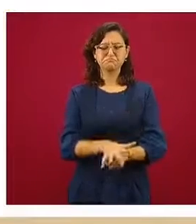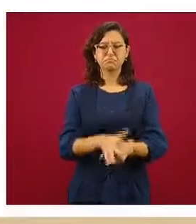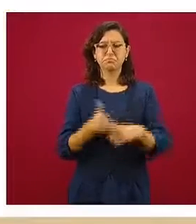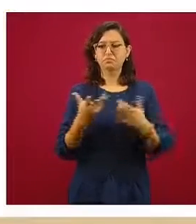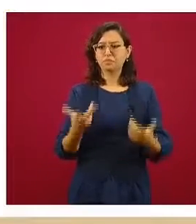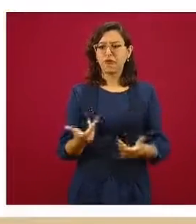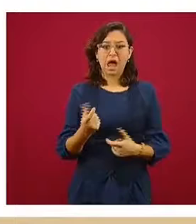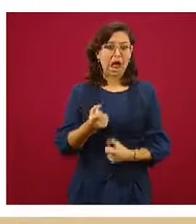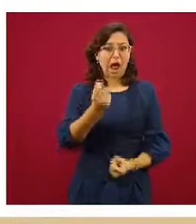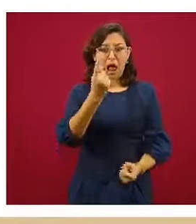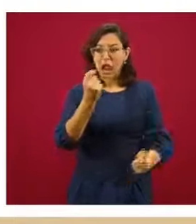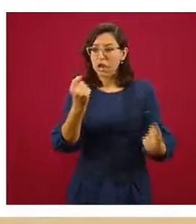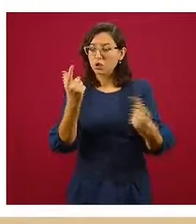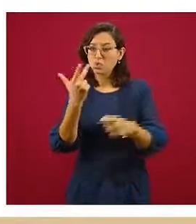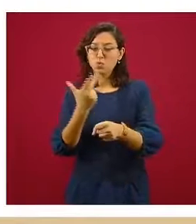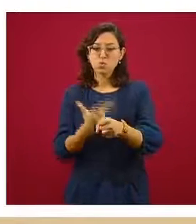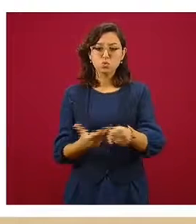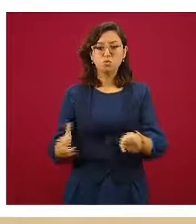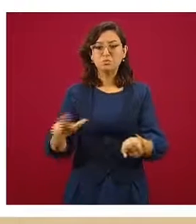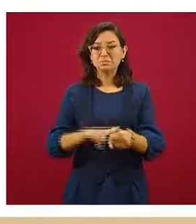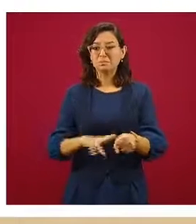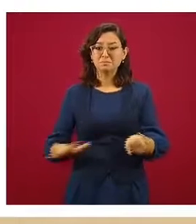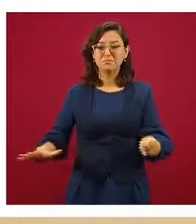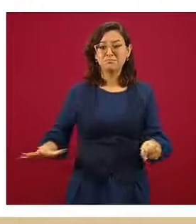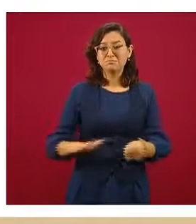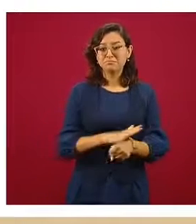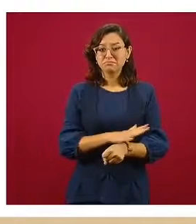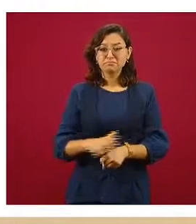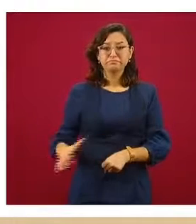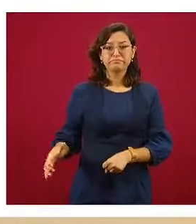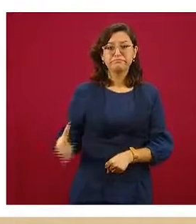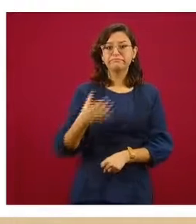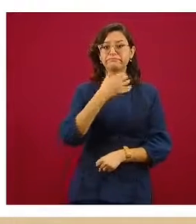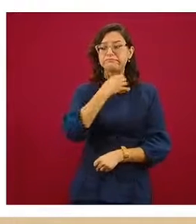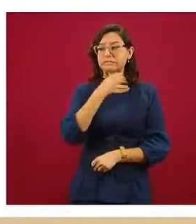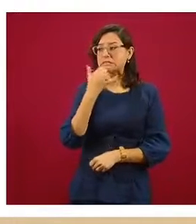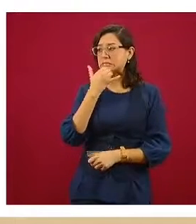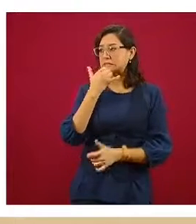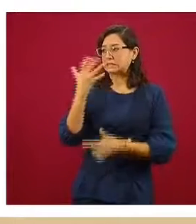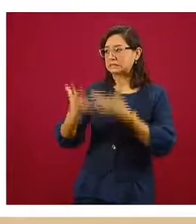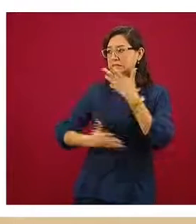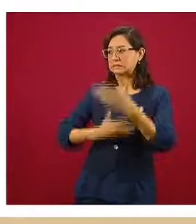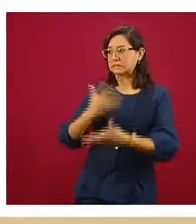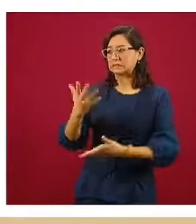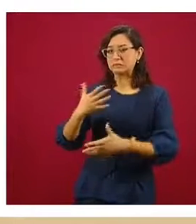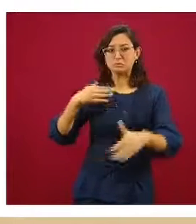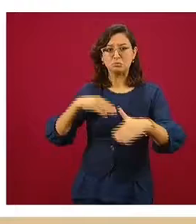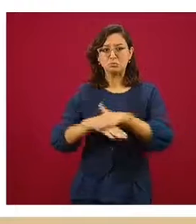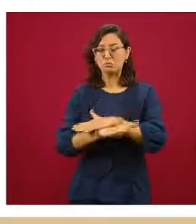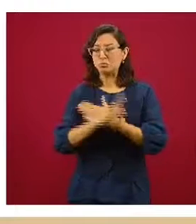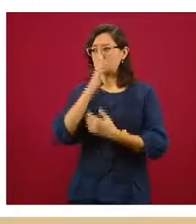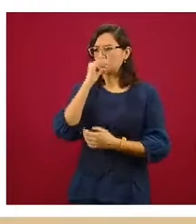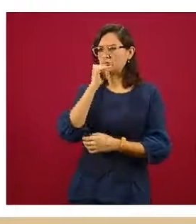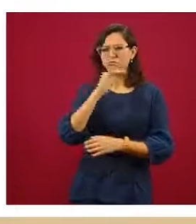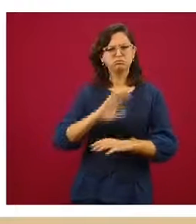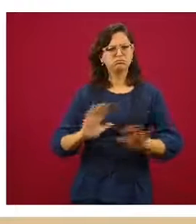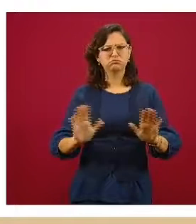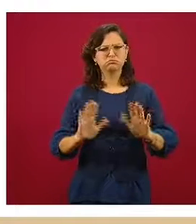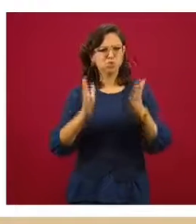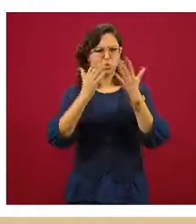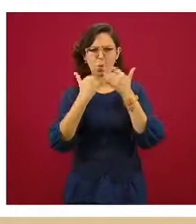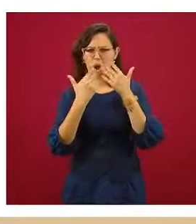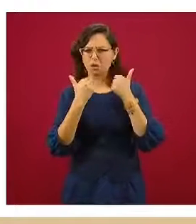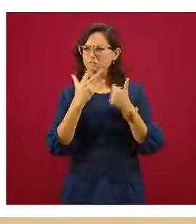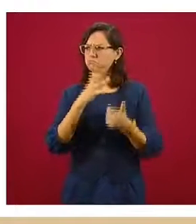se saturen o que se le niegue el servicio a una persona por razón de que esté completamente ocupado el hospital. Y